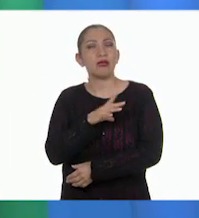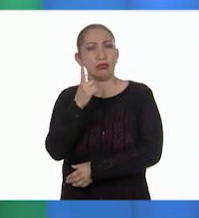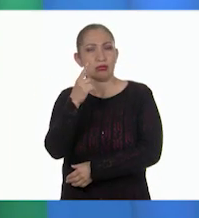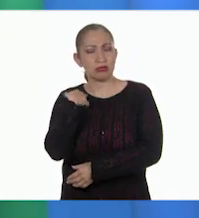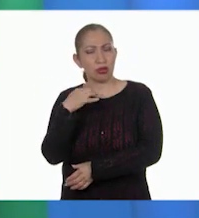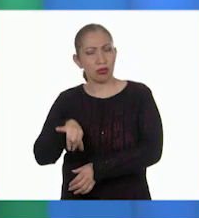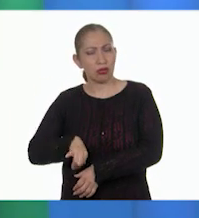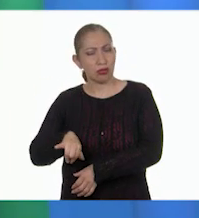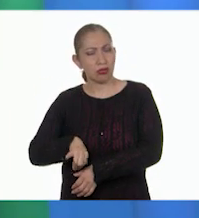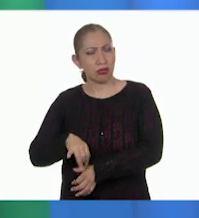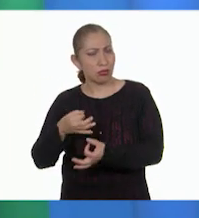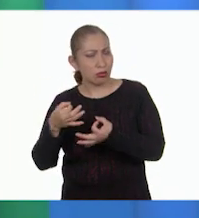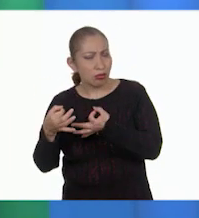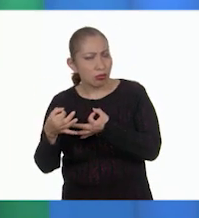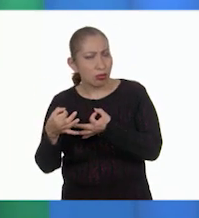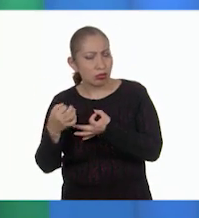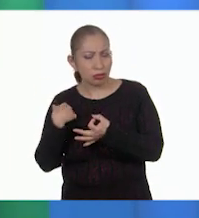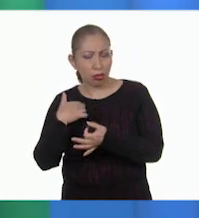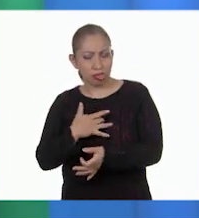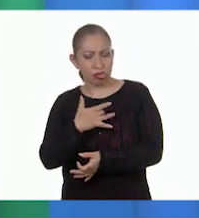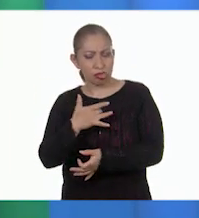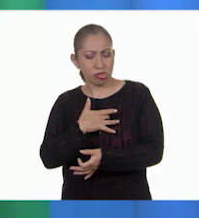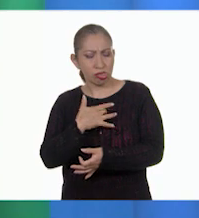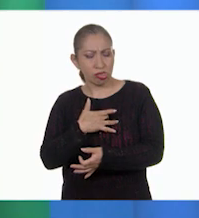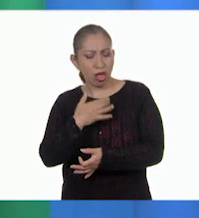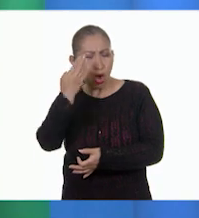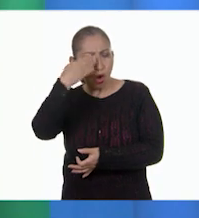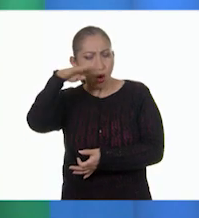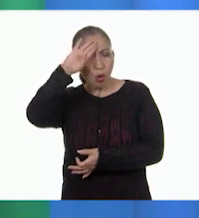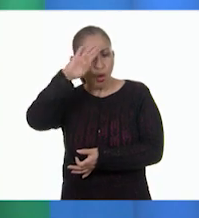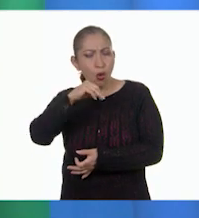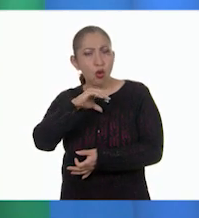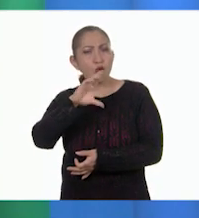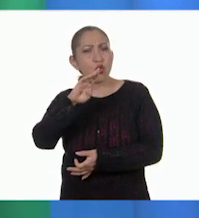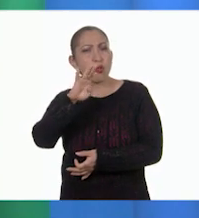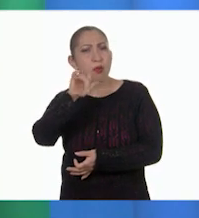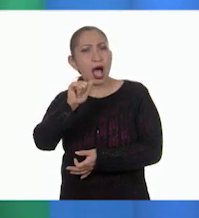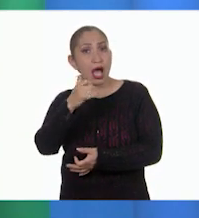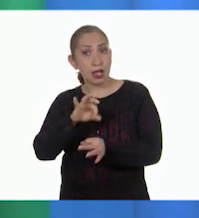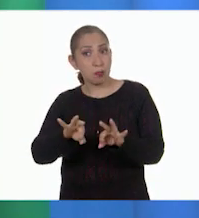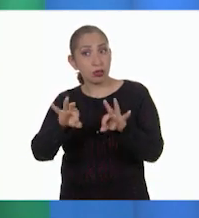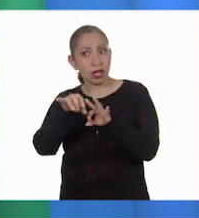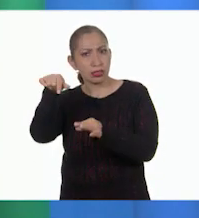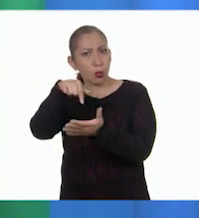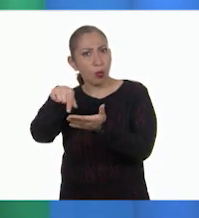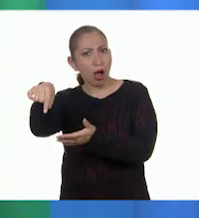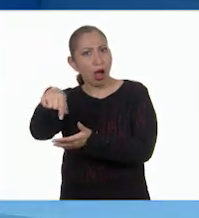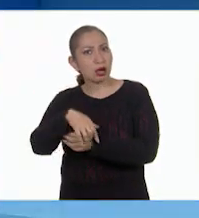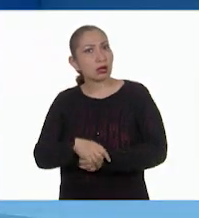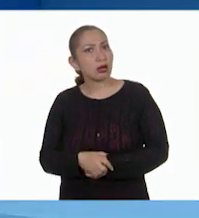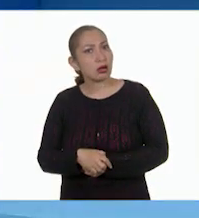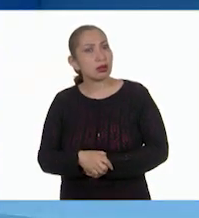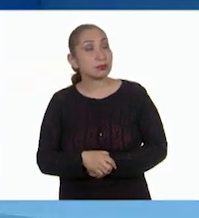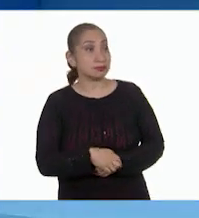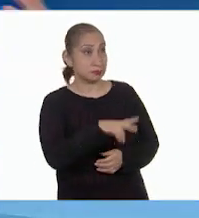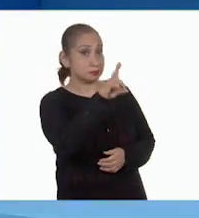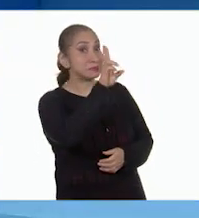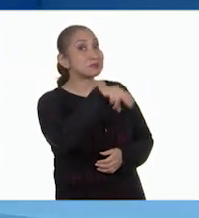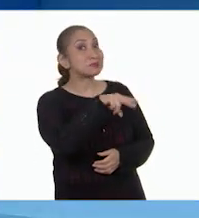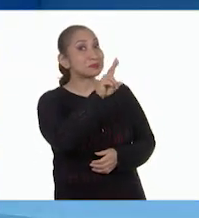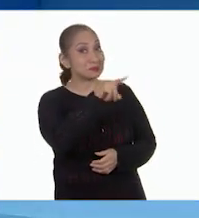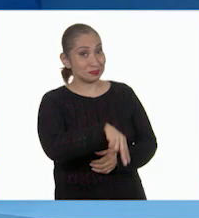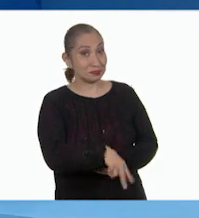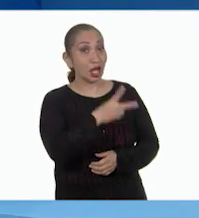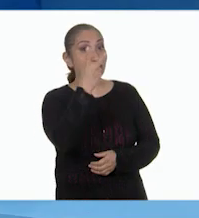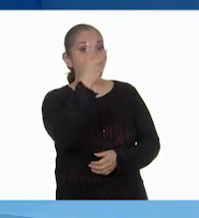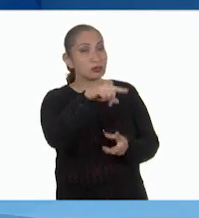que me llama mucho la atención. Me da la impresión que Cuba fue muy importante para ambas expediciones, ¿no? Y no estás equivocado.